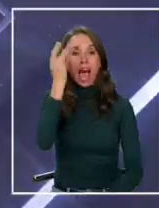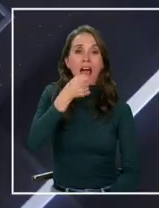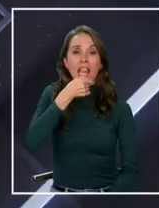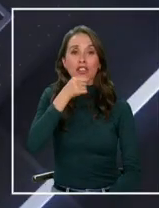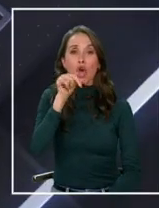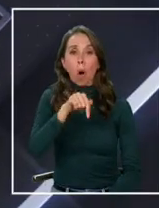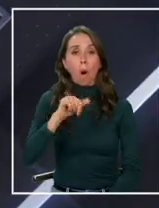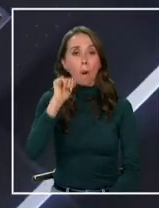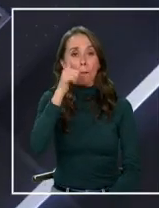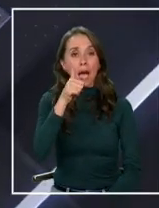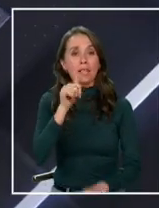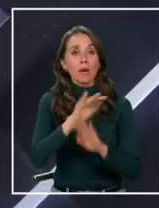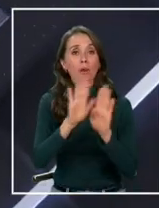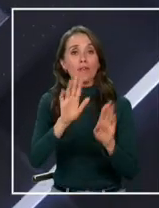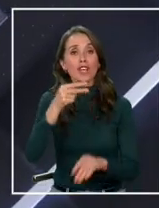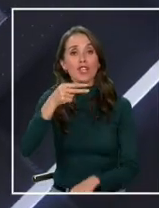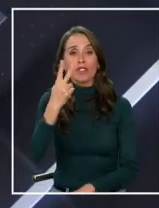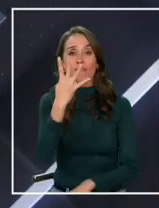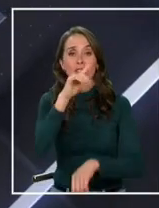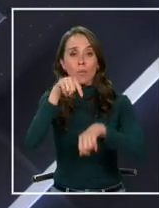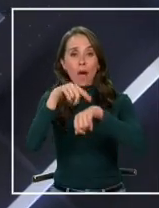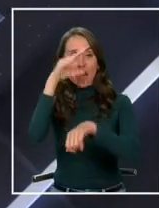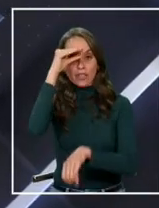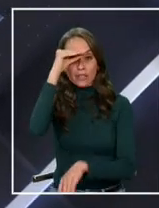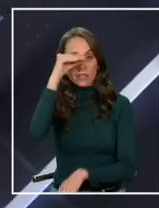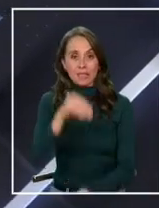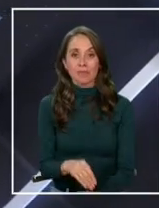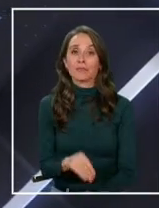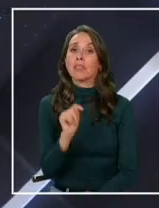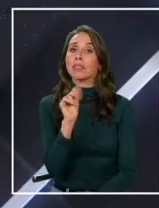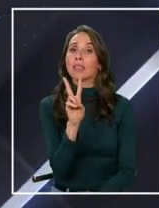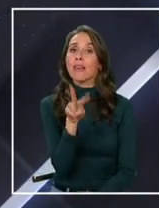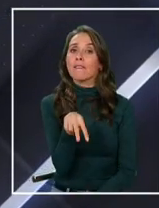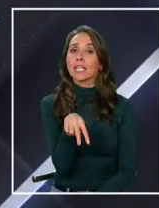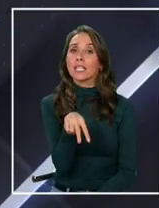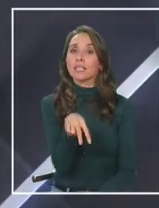hoy y mañana después de 24 horas central en tbn